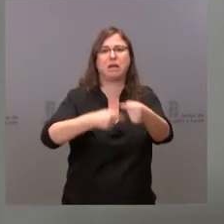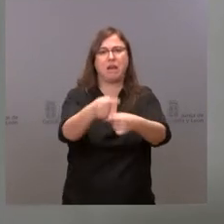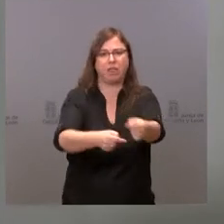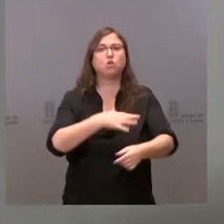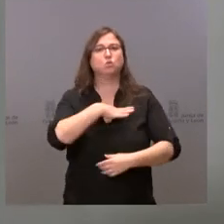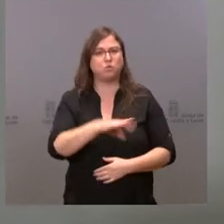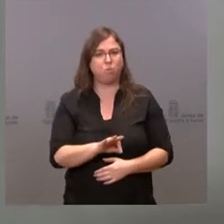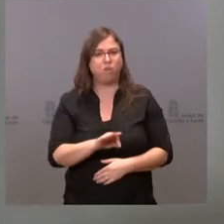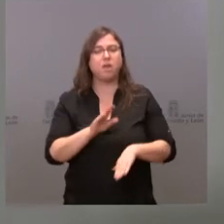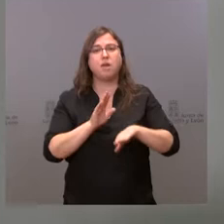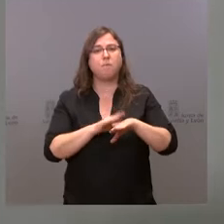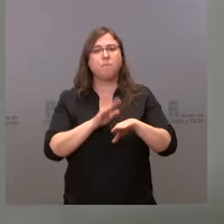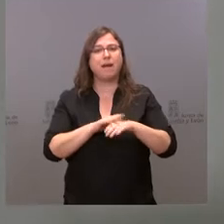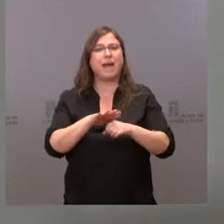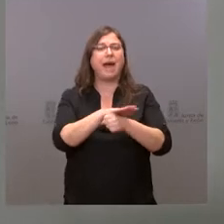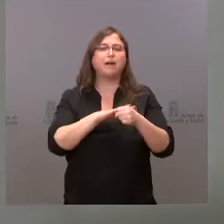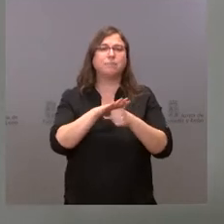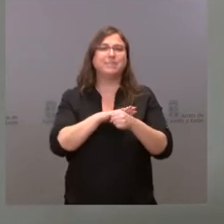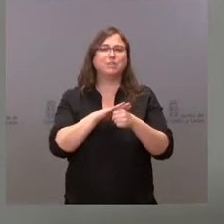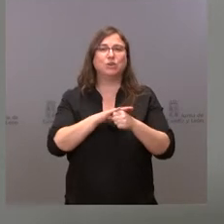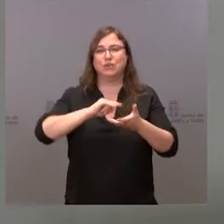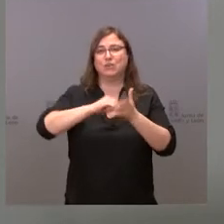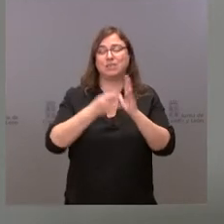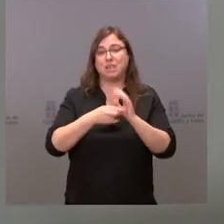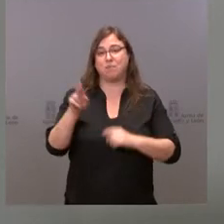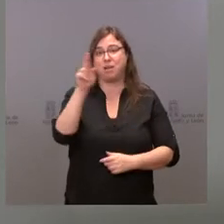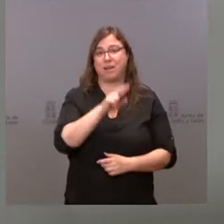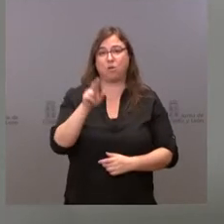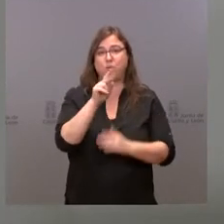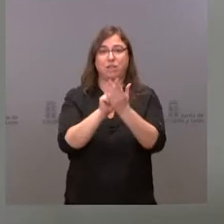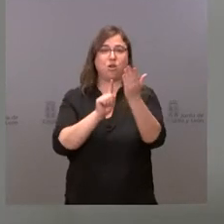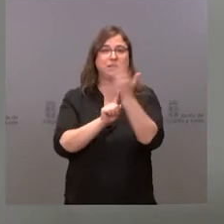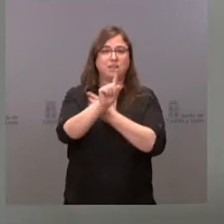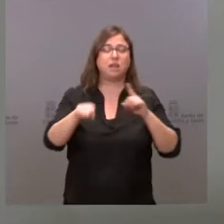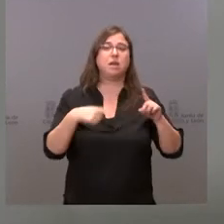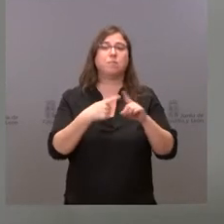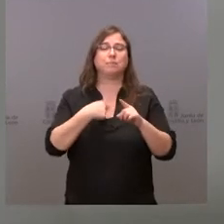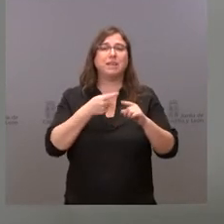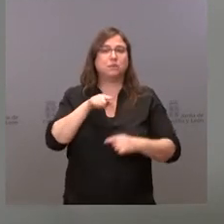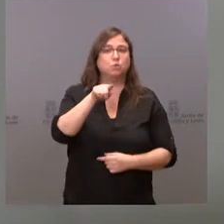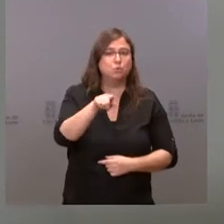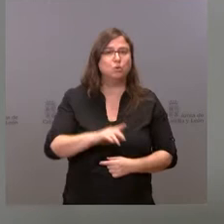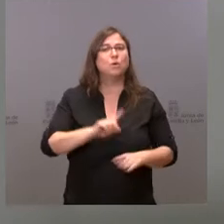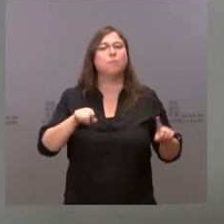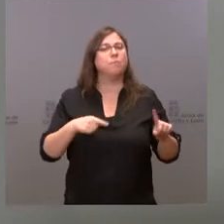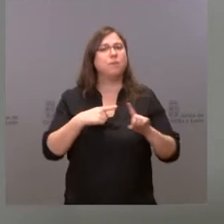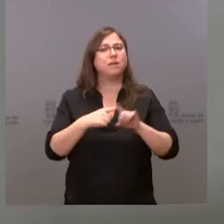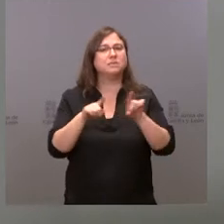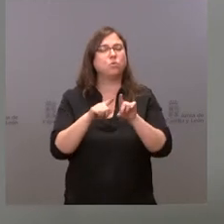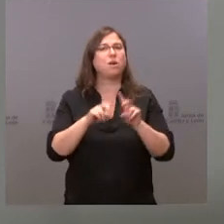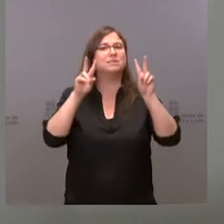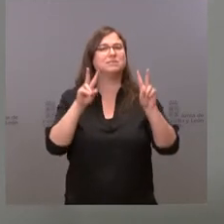en el marco del mecanismo de recuperación de resiliencia como del rial yu y lo que son